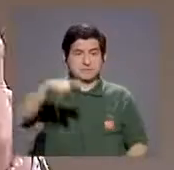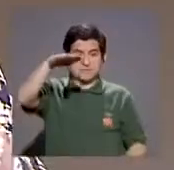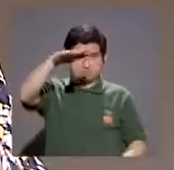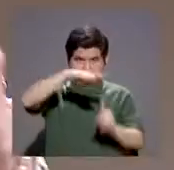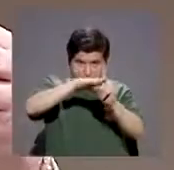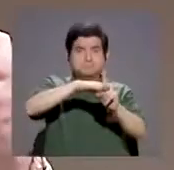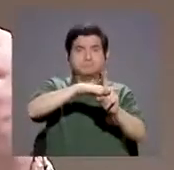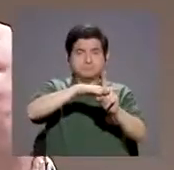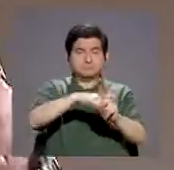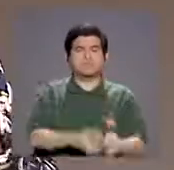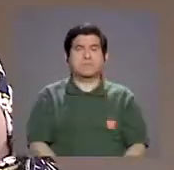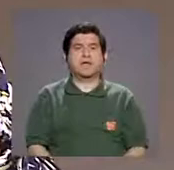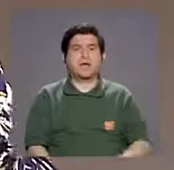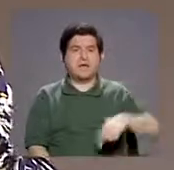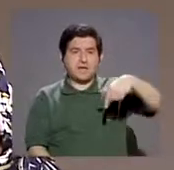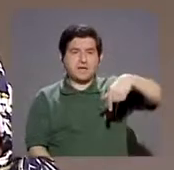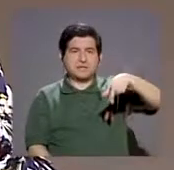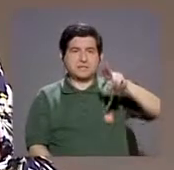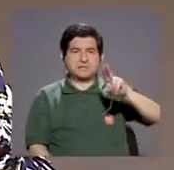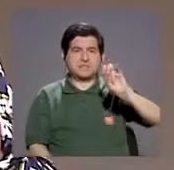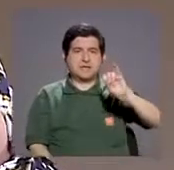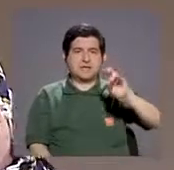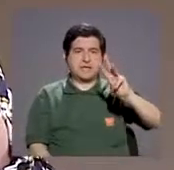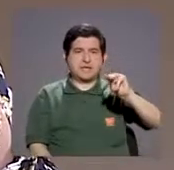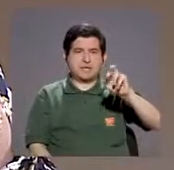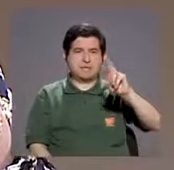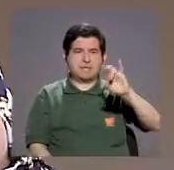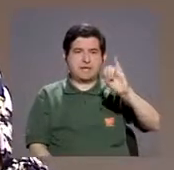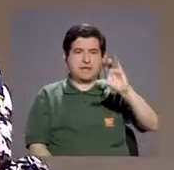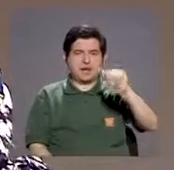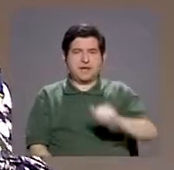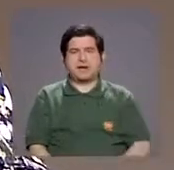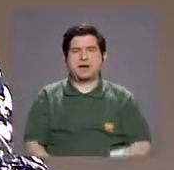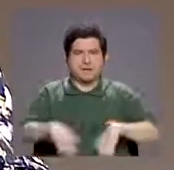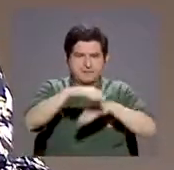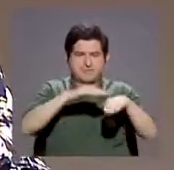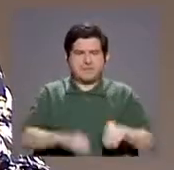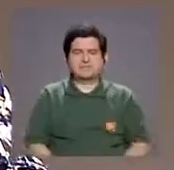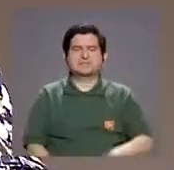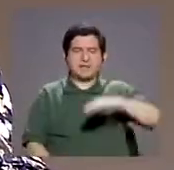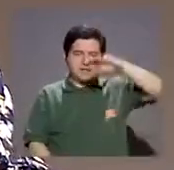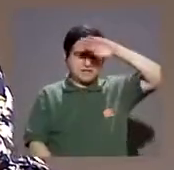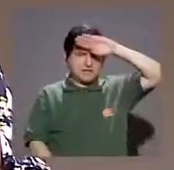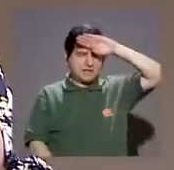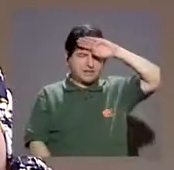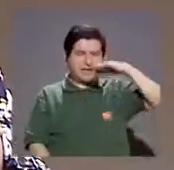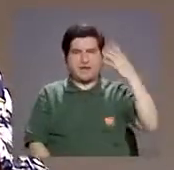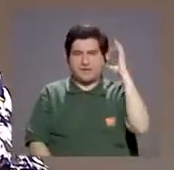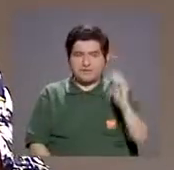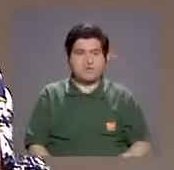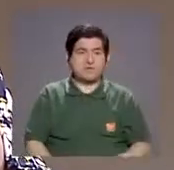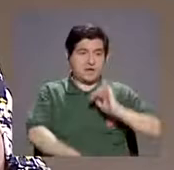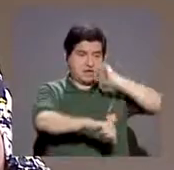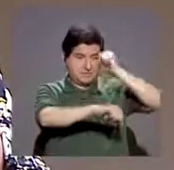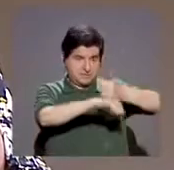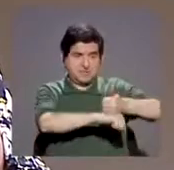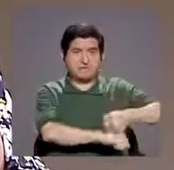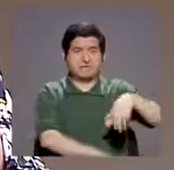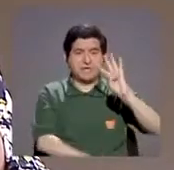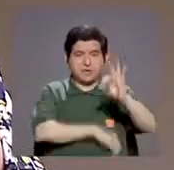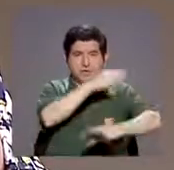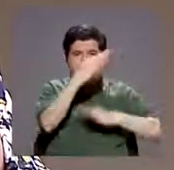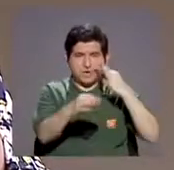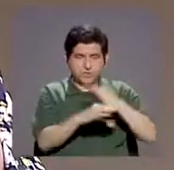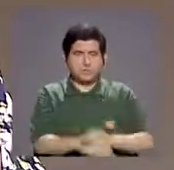es una vacuna quimérica tiene de esqueleto el de la fiebre amarilla y sobre esqueleto ese esqueleto montaron los cuatro tipos